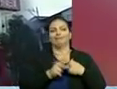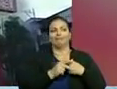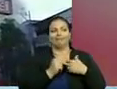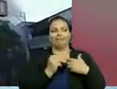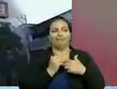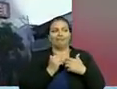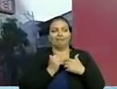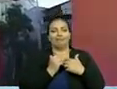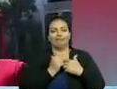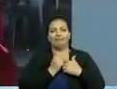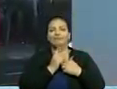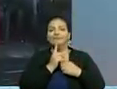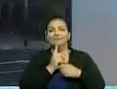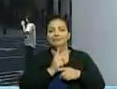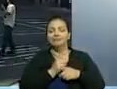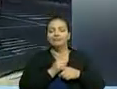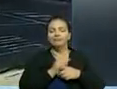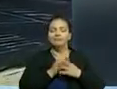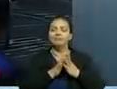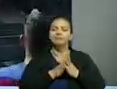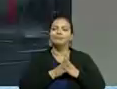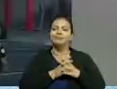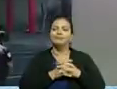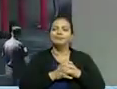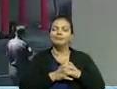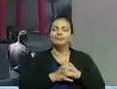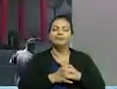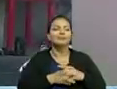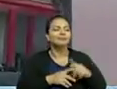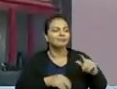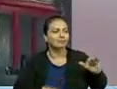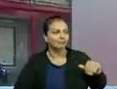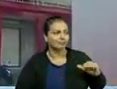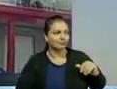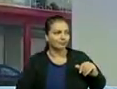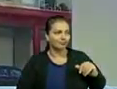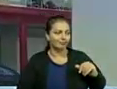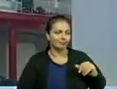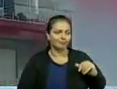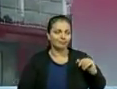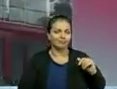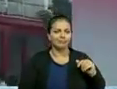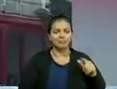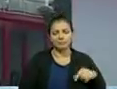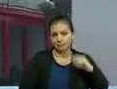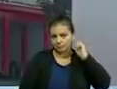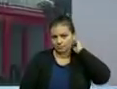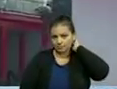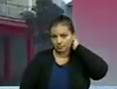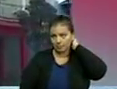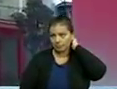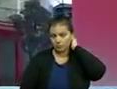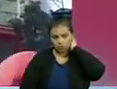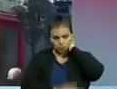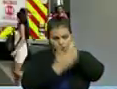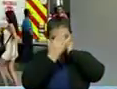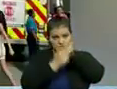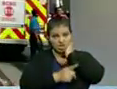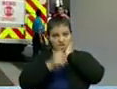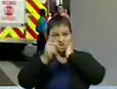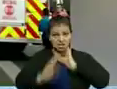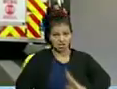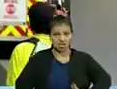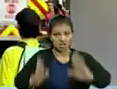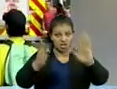muchos edificios o casas que funcionan como bodegas, pese a no tener los permisos, las han acondicionado como bodegas. Sí, eso arriba era